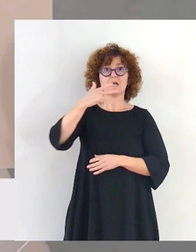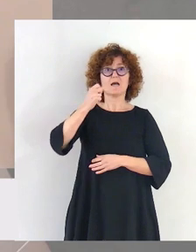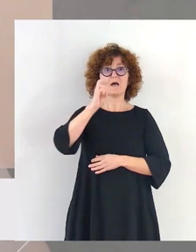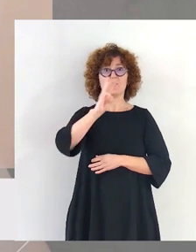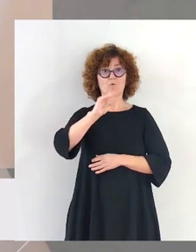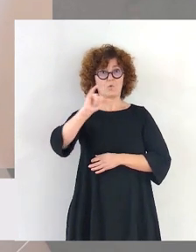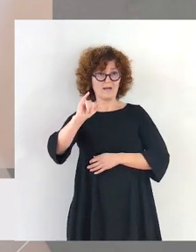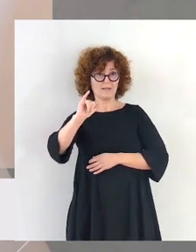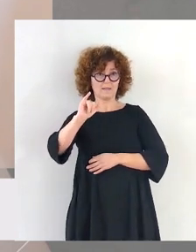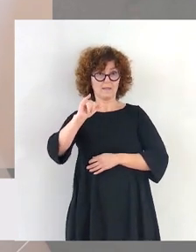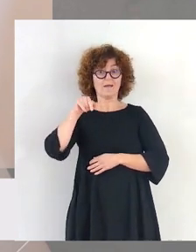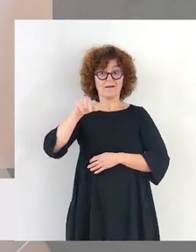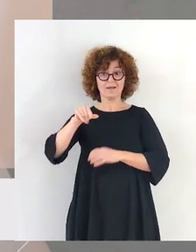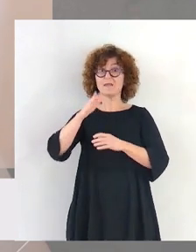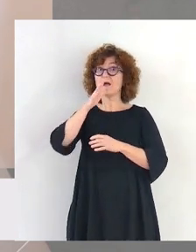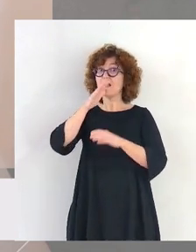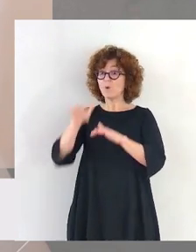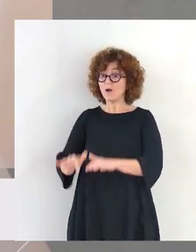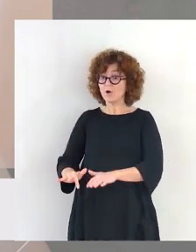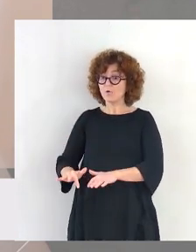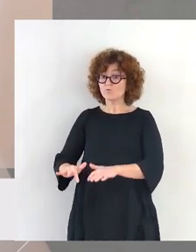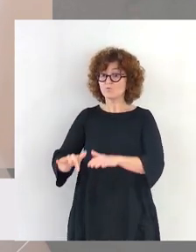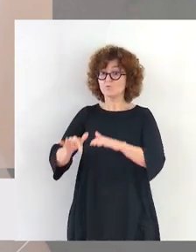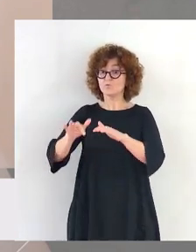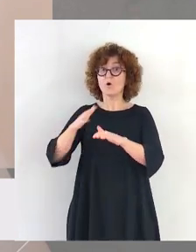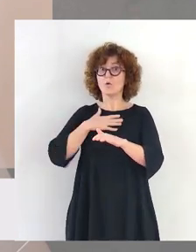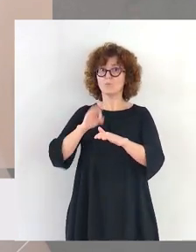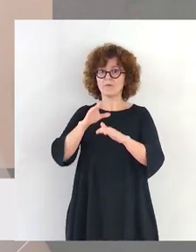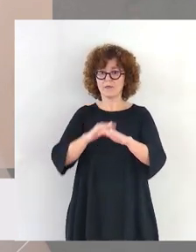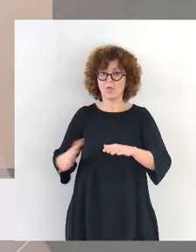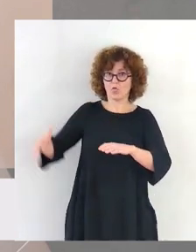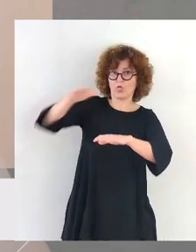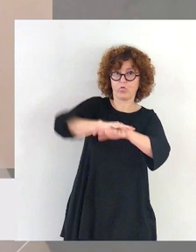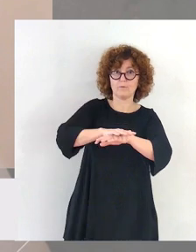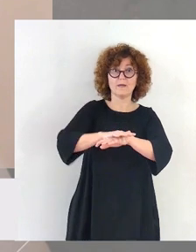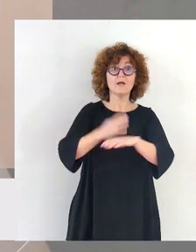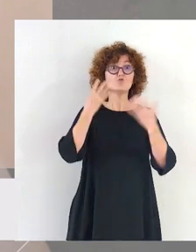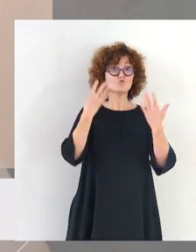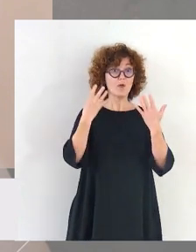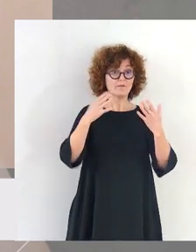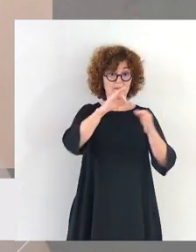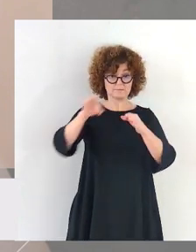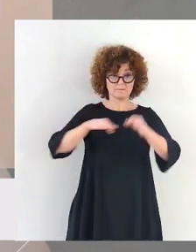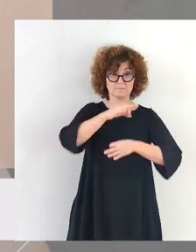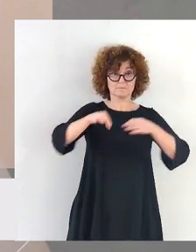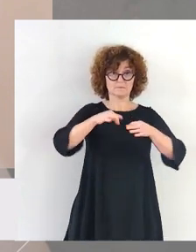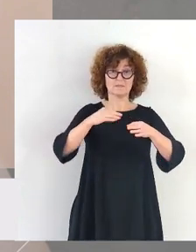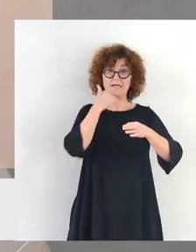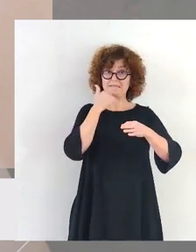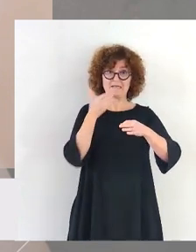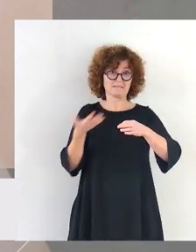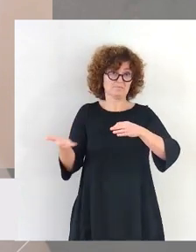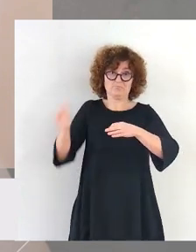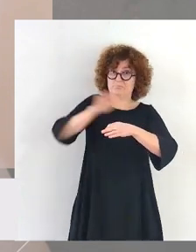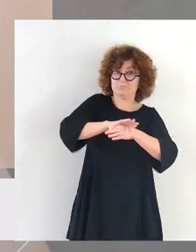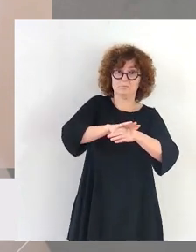el la subida del niv nivel del mar de hecho dos de los nueve atolones que Lo componen ya están prácticamente sumergidos y las